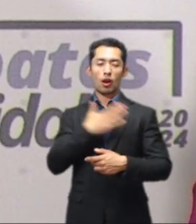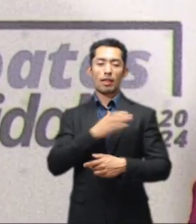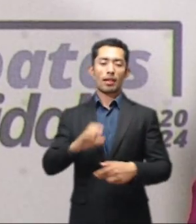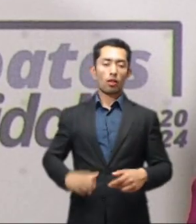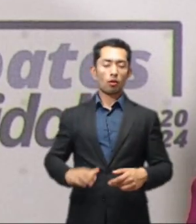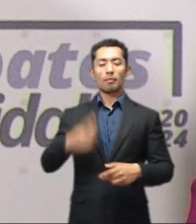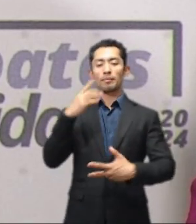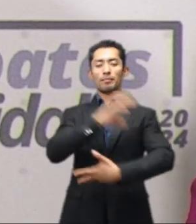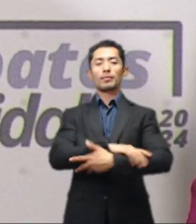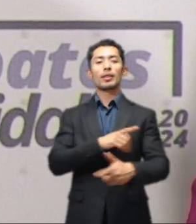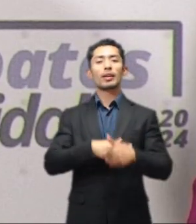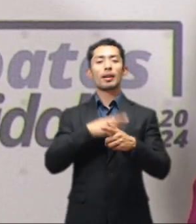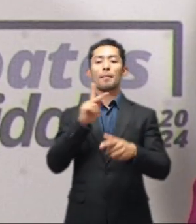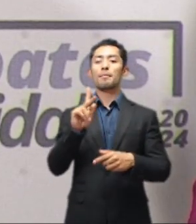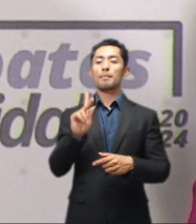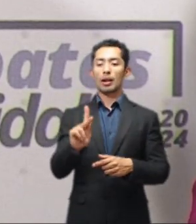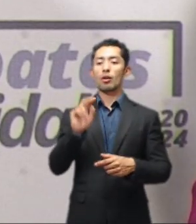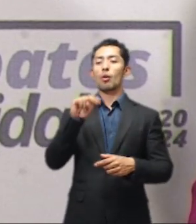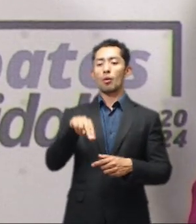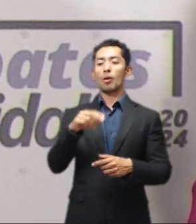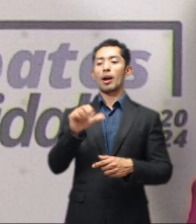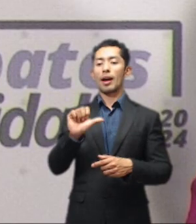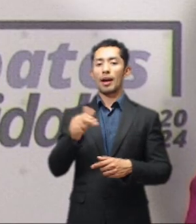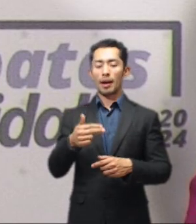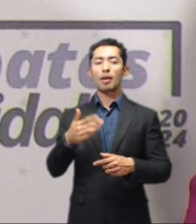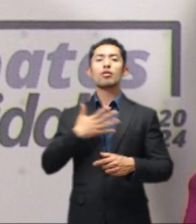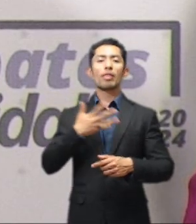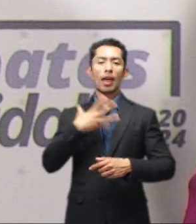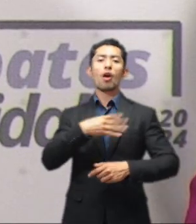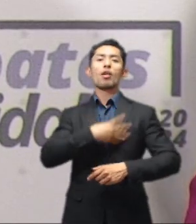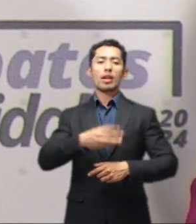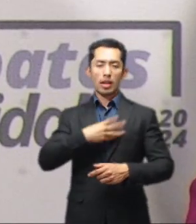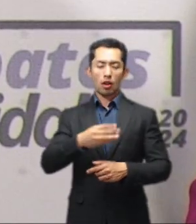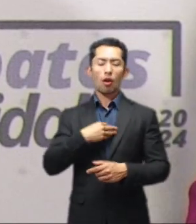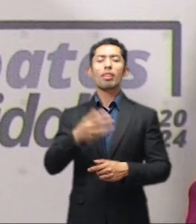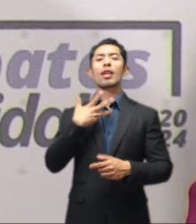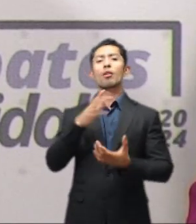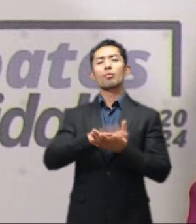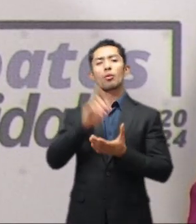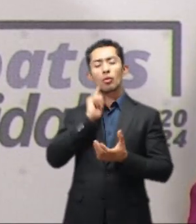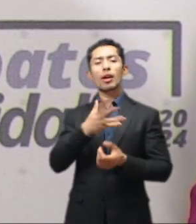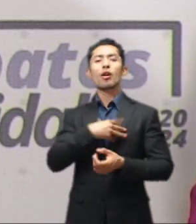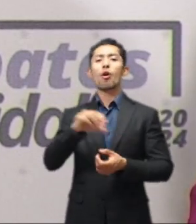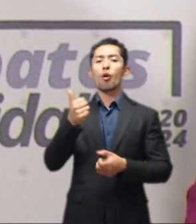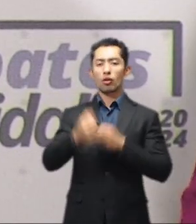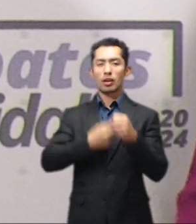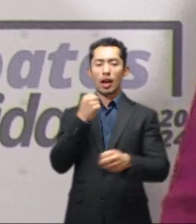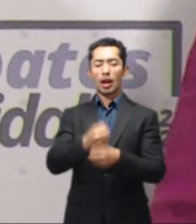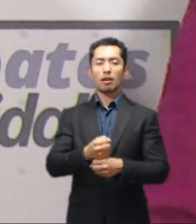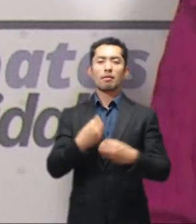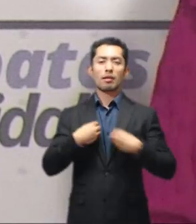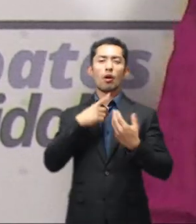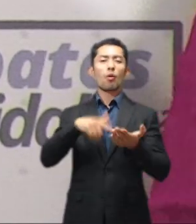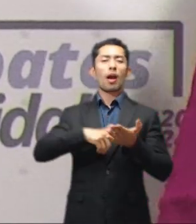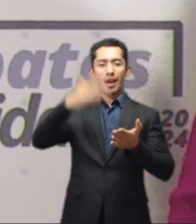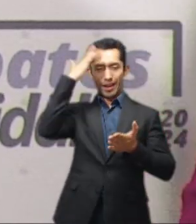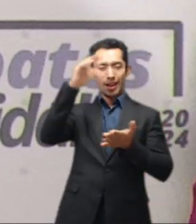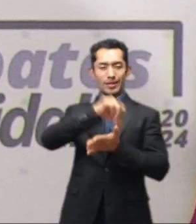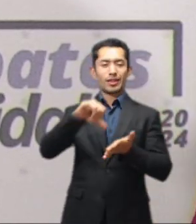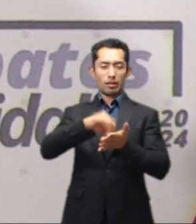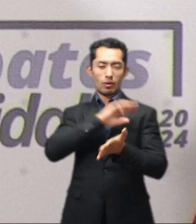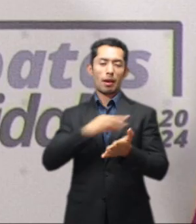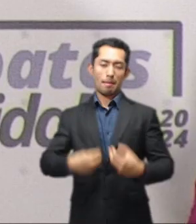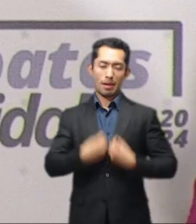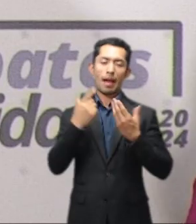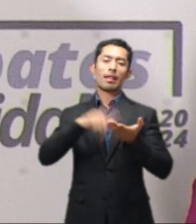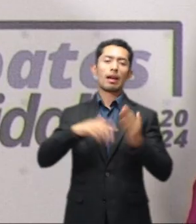la candidatura común entre Nueva Alianza y morena soy Padre de familia eh tengo una esposa un hijo de 11 años vivimos en la cabecera municipal